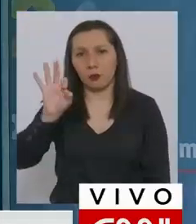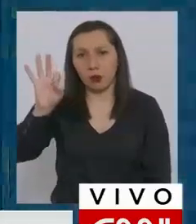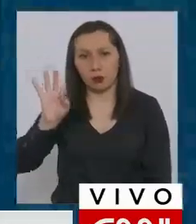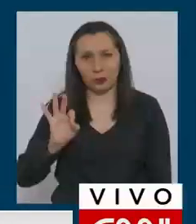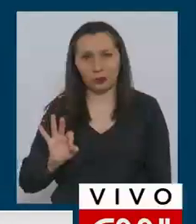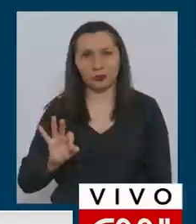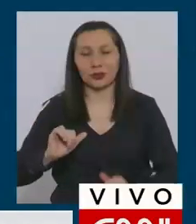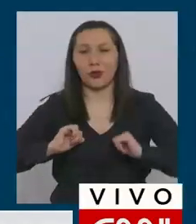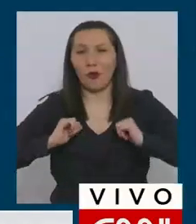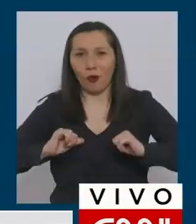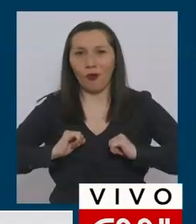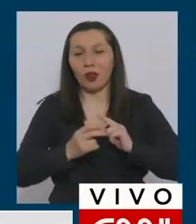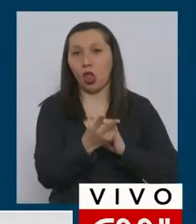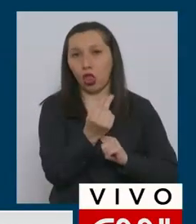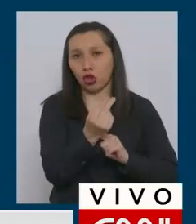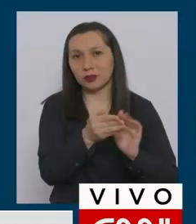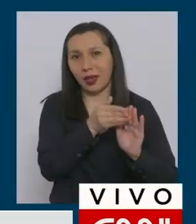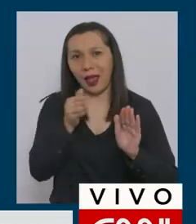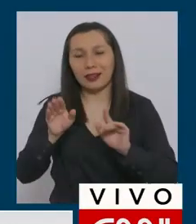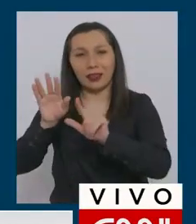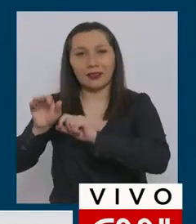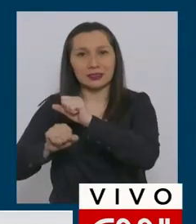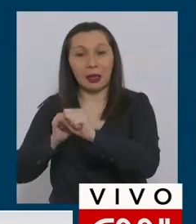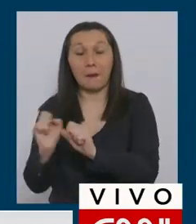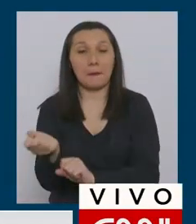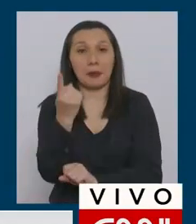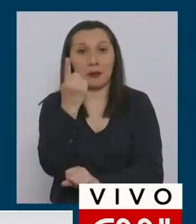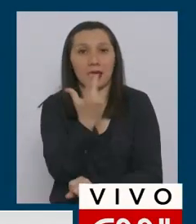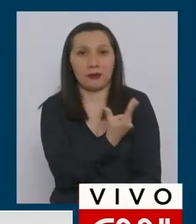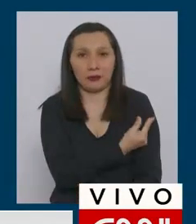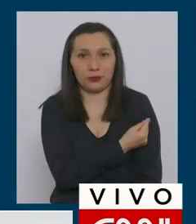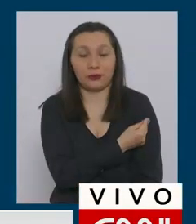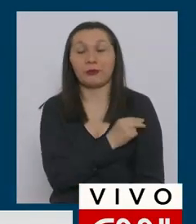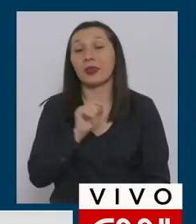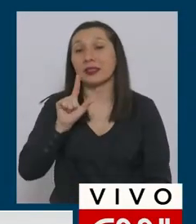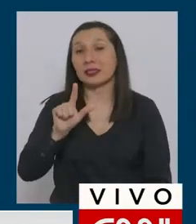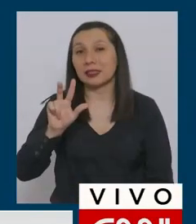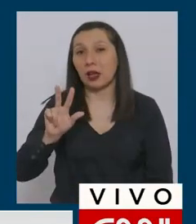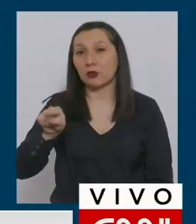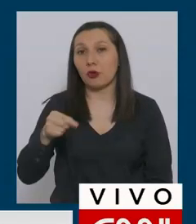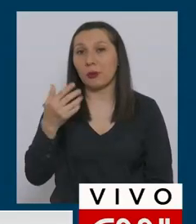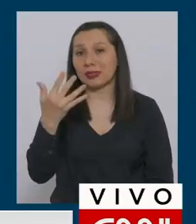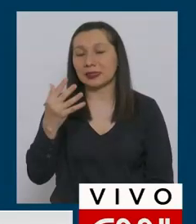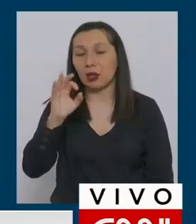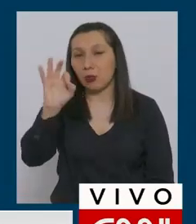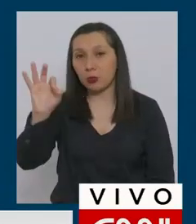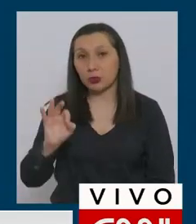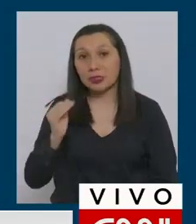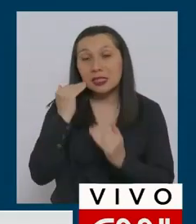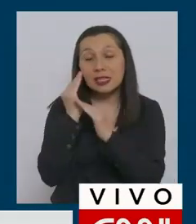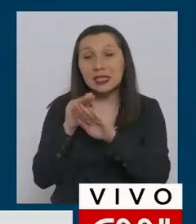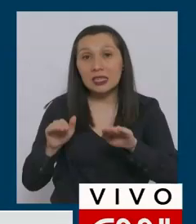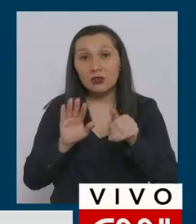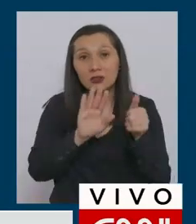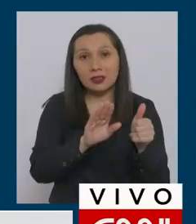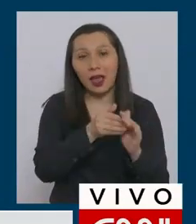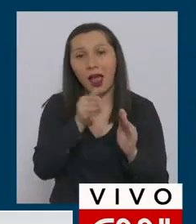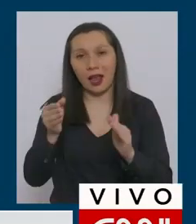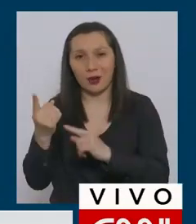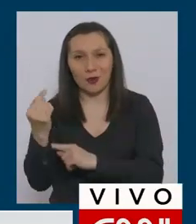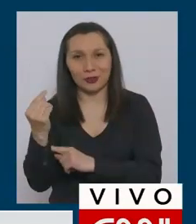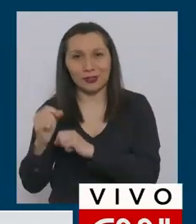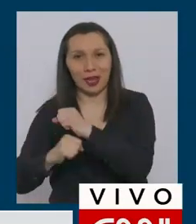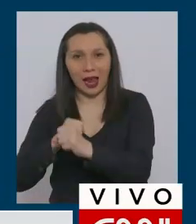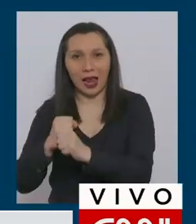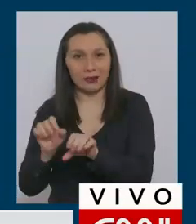ha sido clave la vacunación en este grupo etario. Comenzamos la vacunación en niños y niñas y adolescentes de 12 a